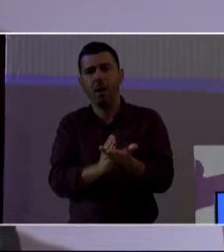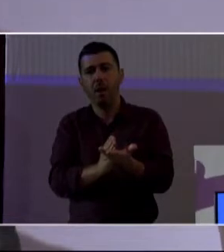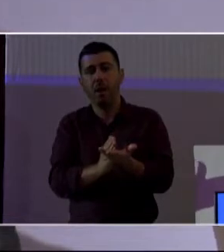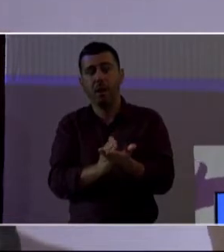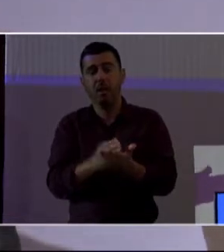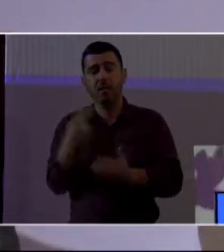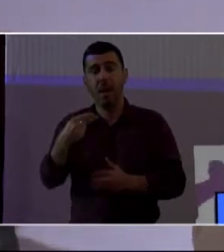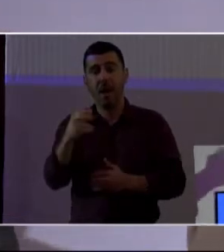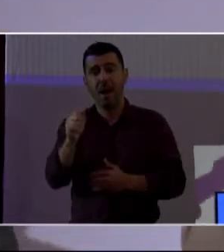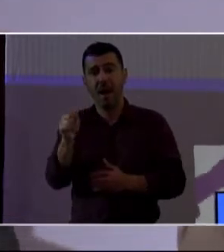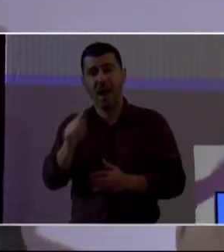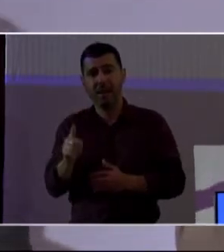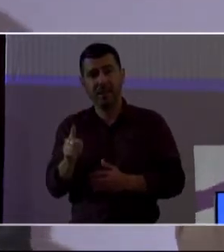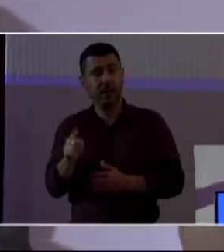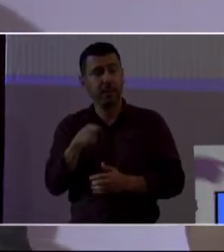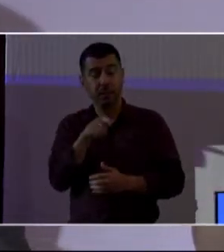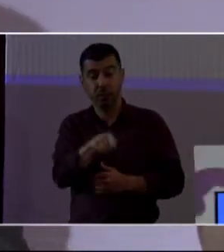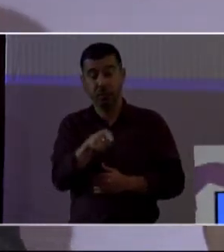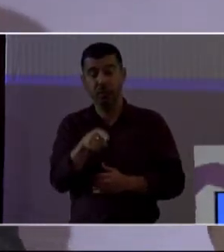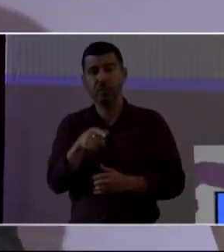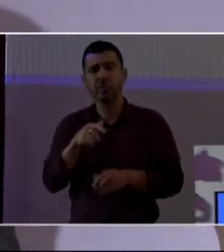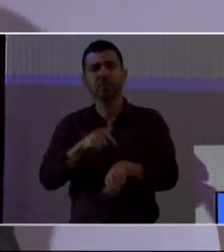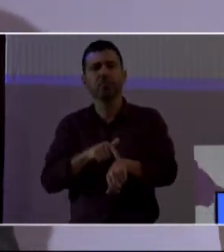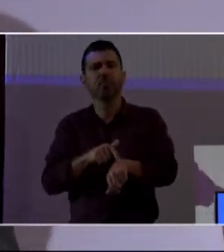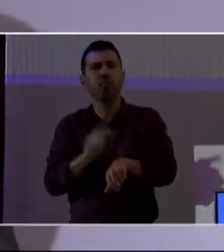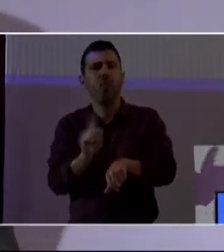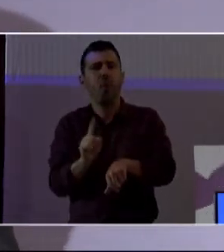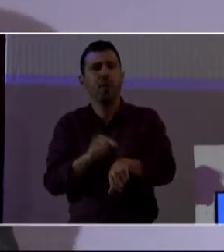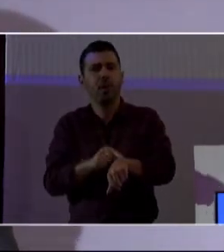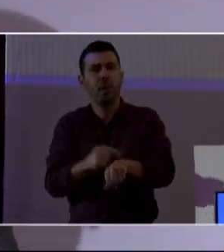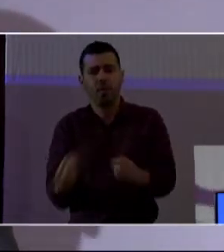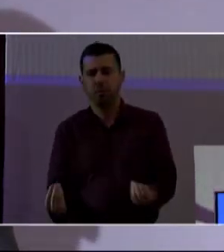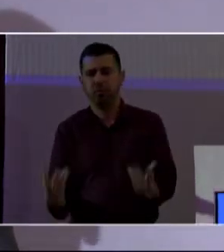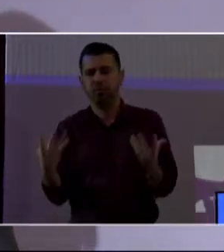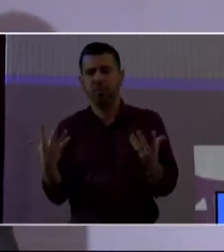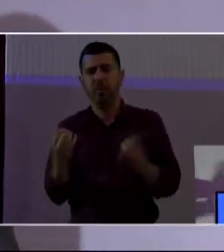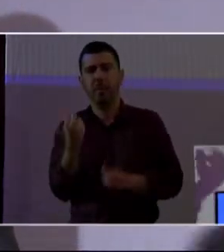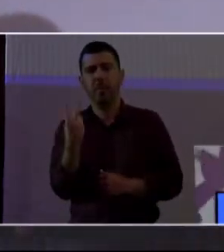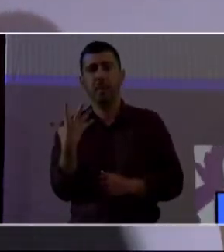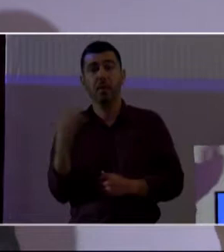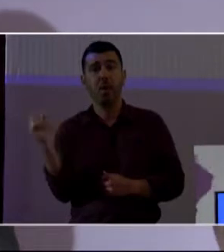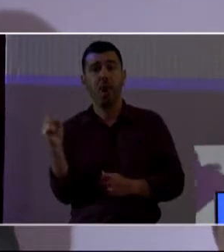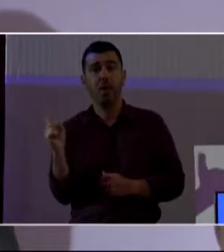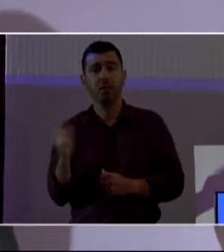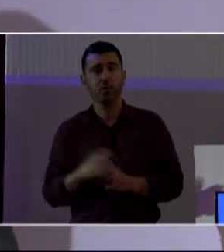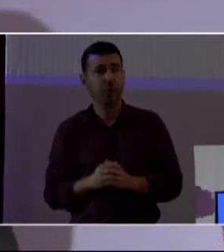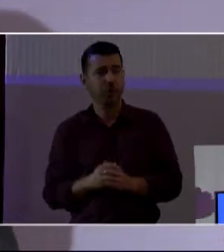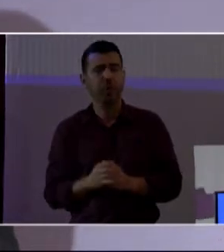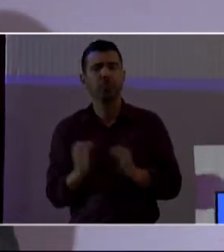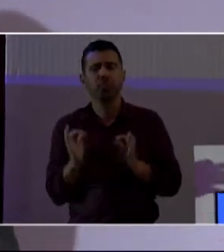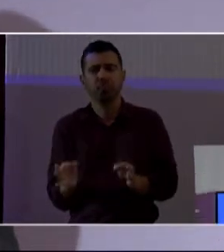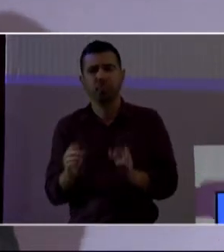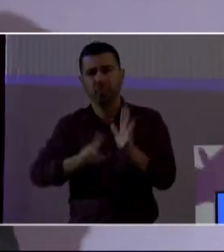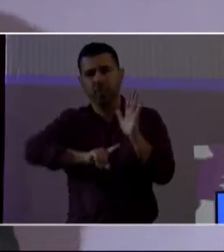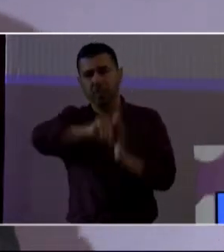Hass, ya que el cultivo demora 25 años y nos podría garantizar el proceso de manera exitosa.